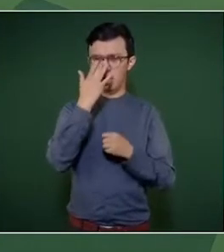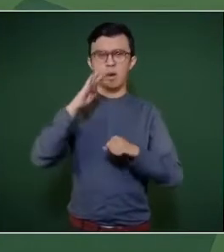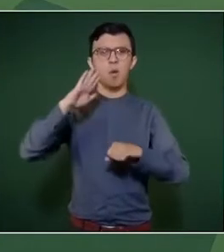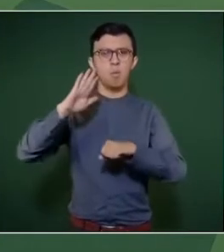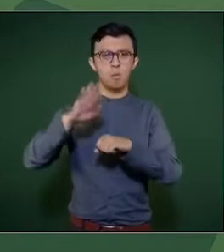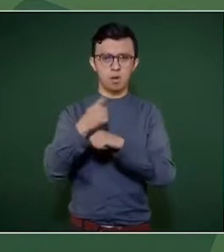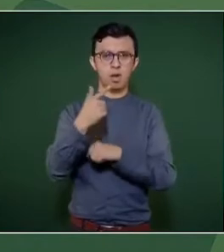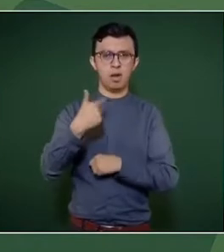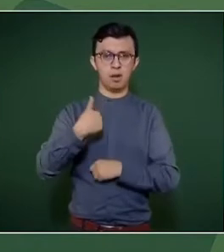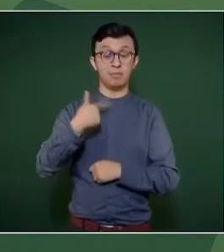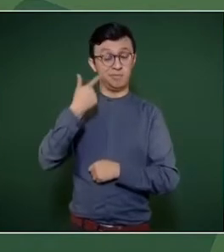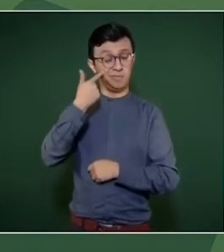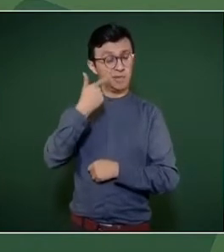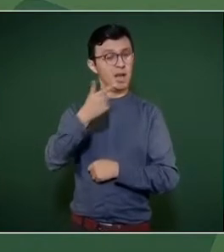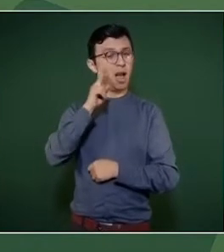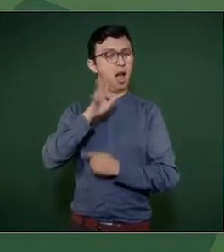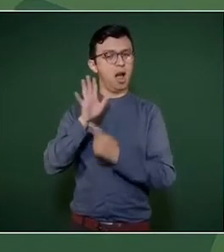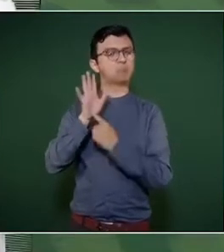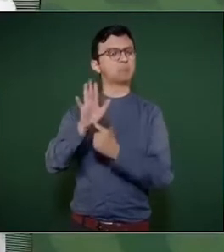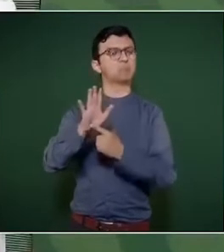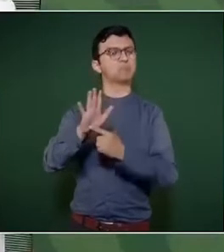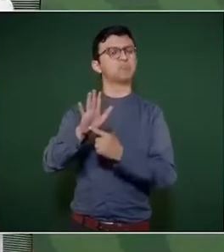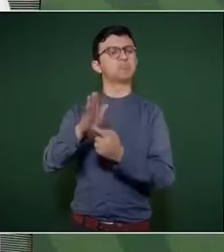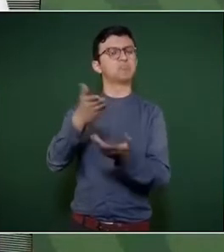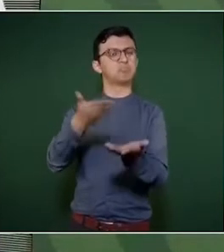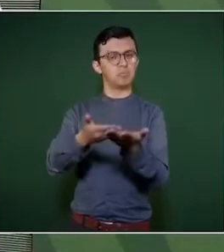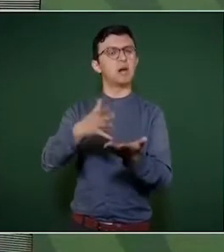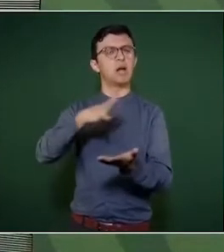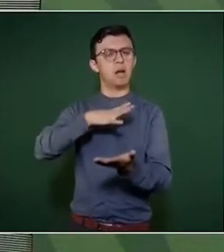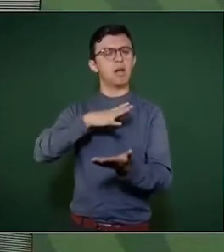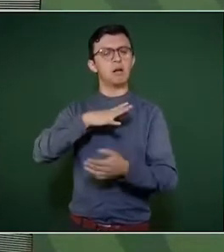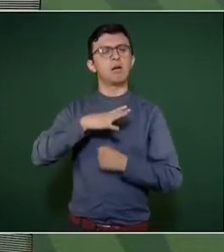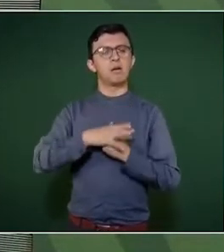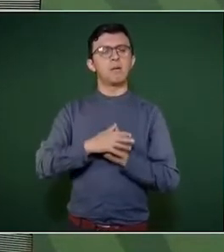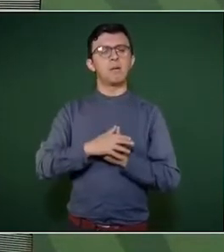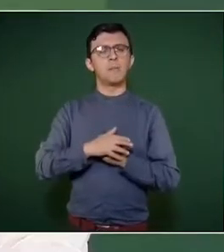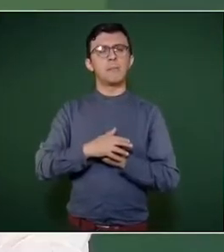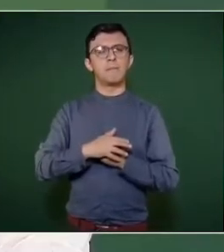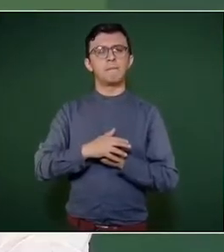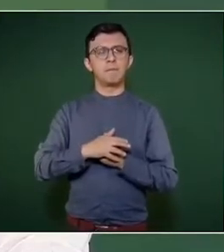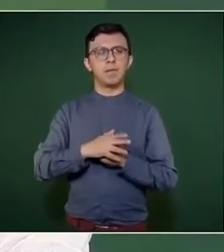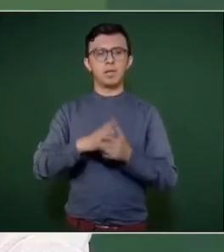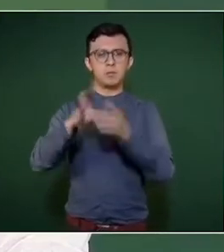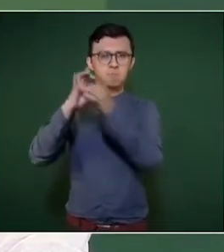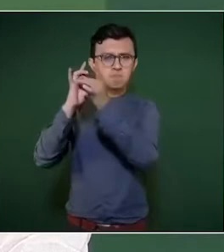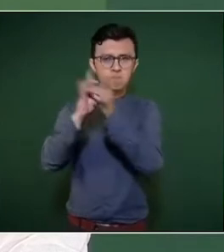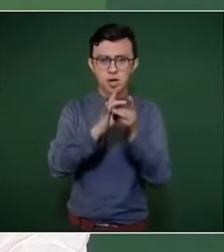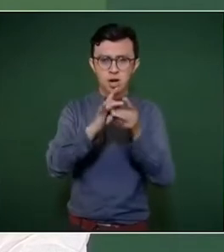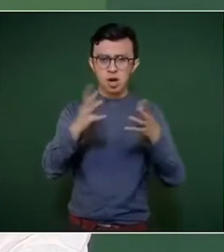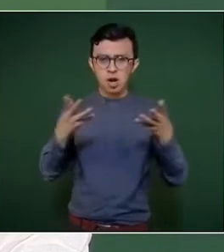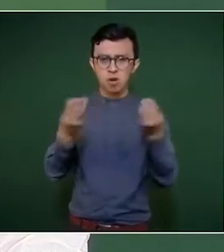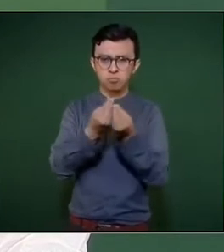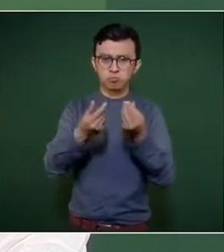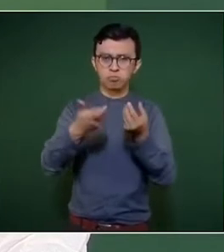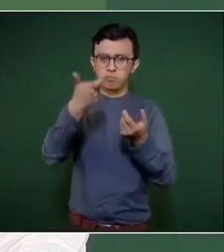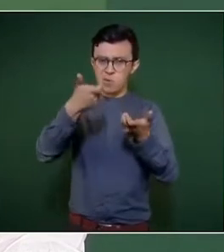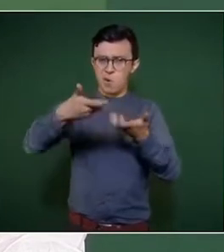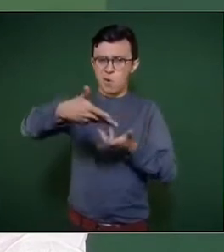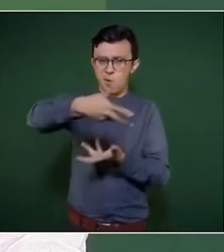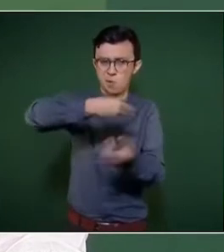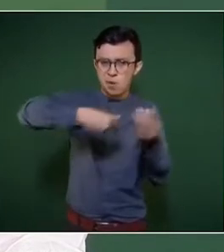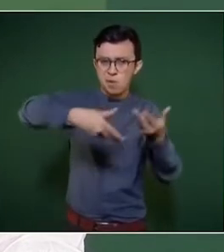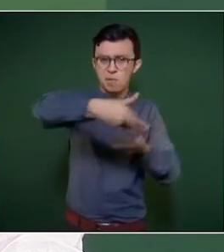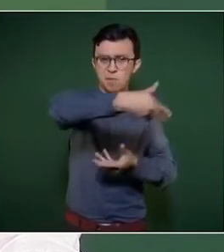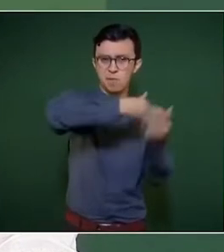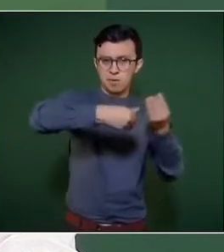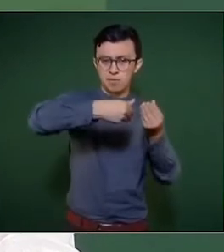está demostrado que nos ayuda la integración económica con respecto a